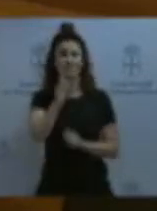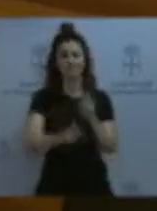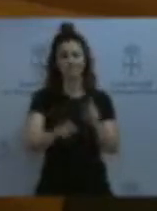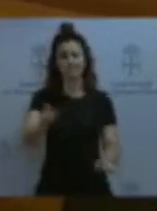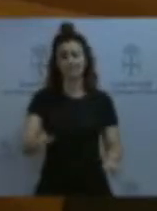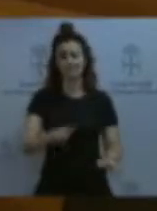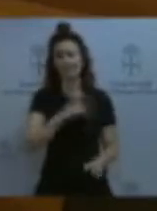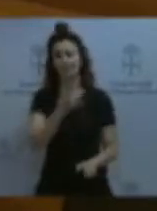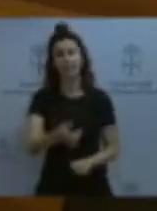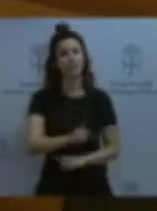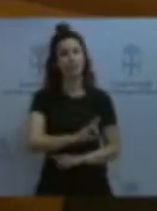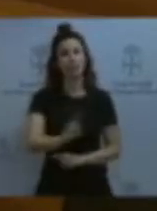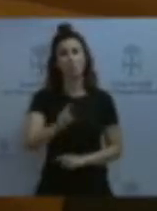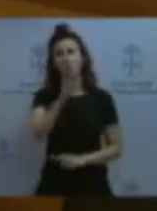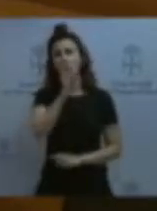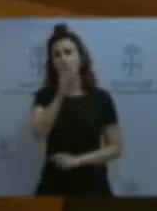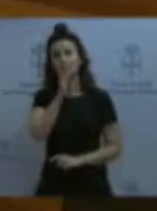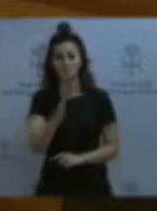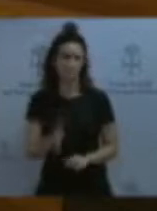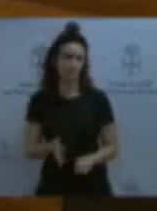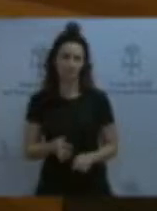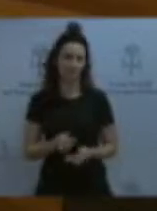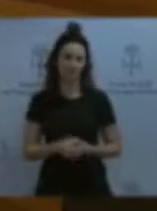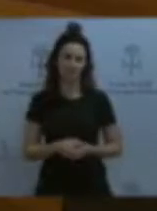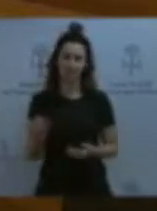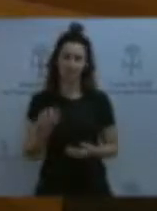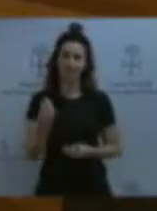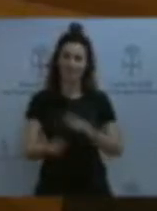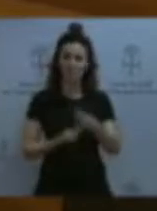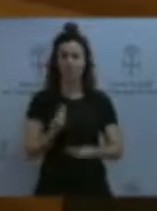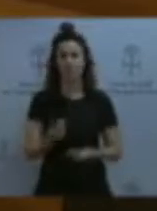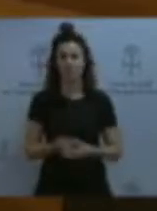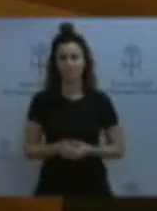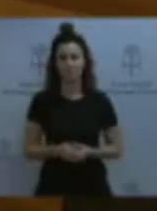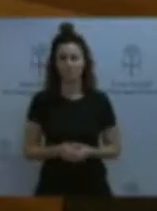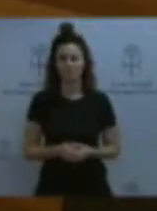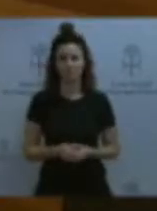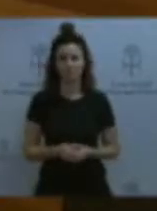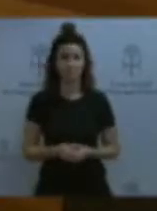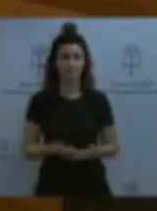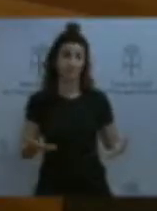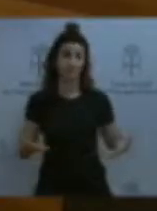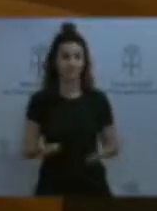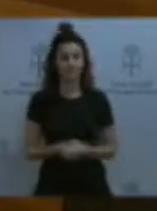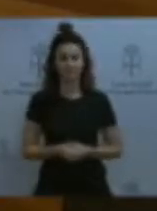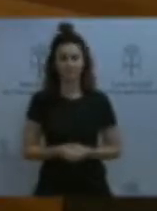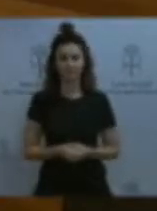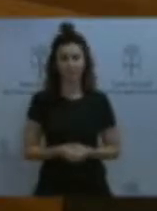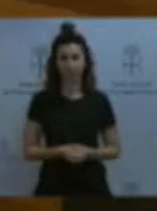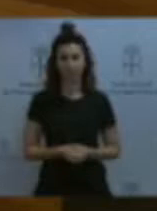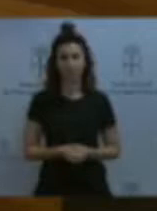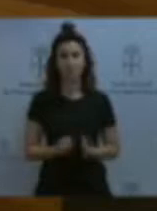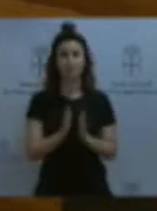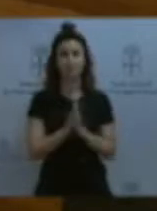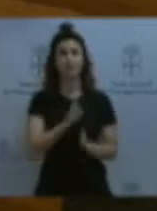non tengan feitos detrás. Así que conteste con las